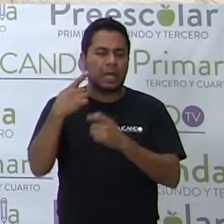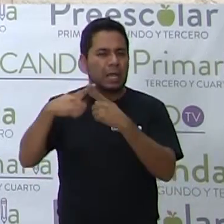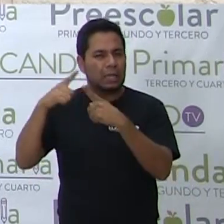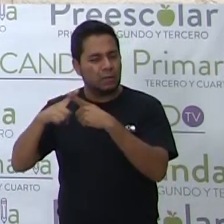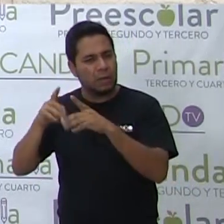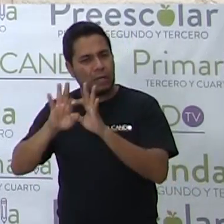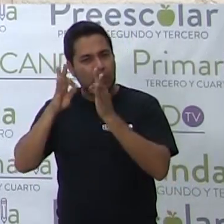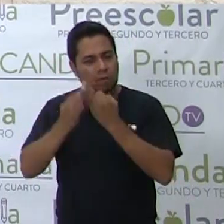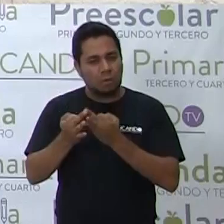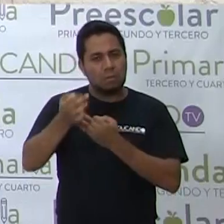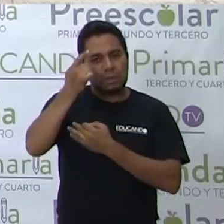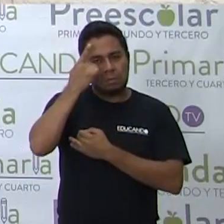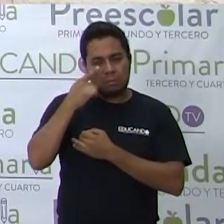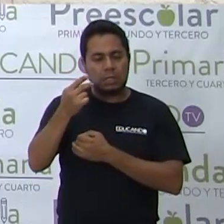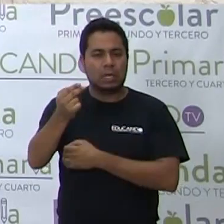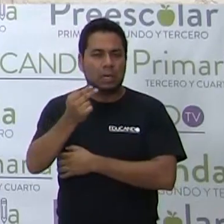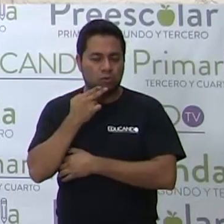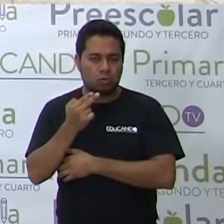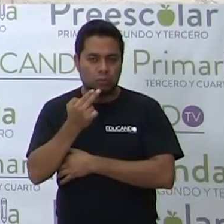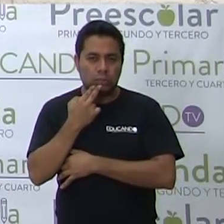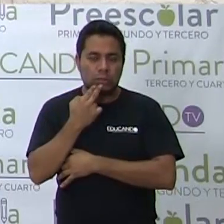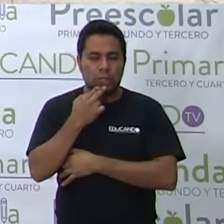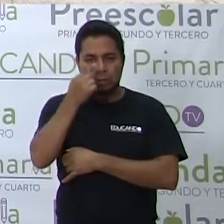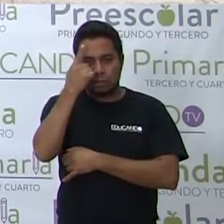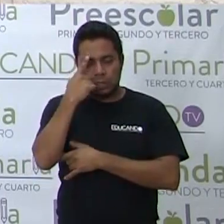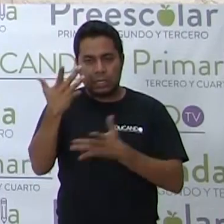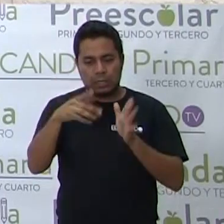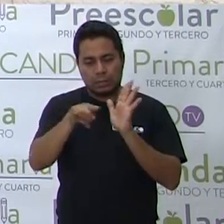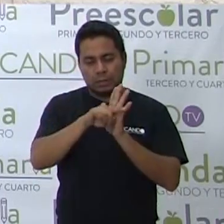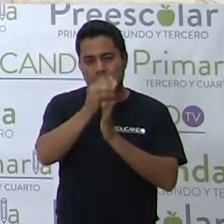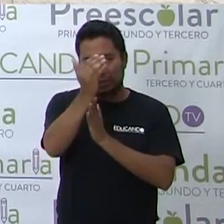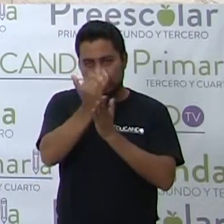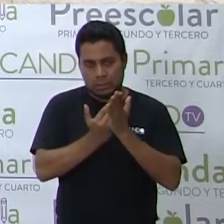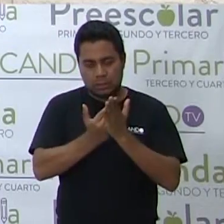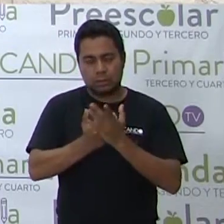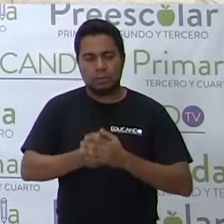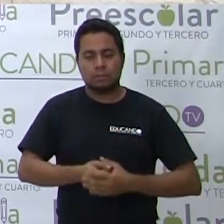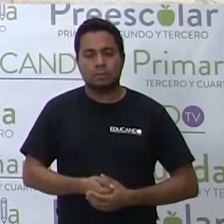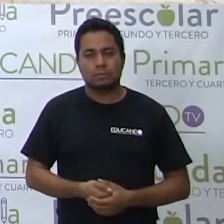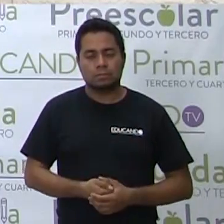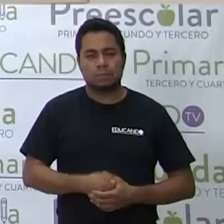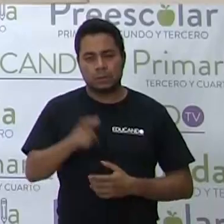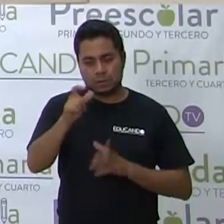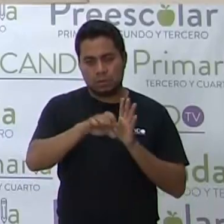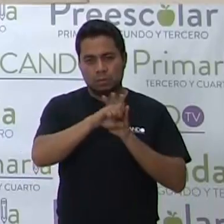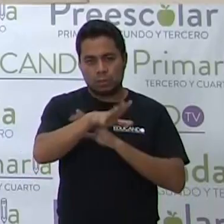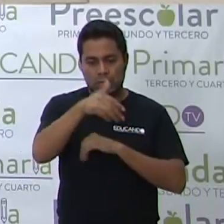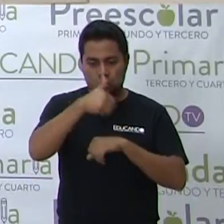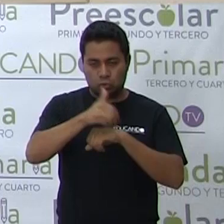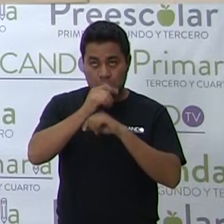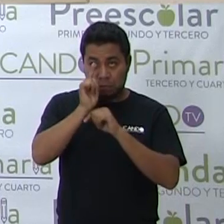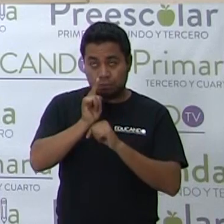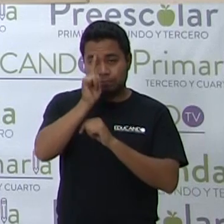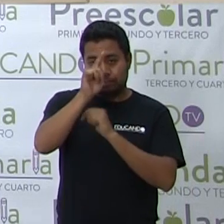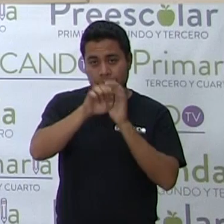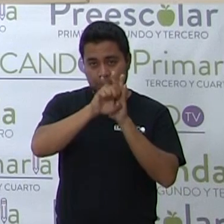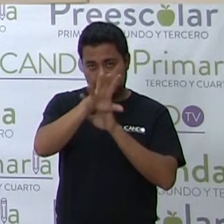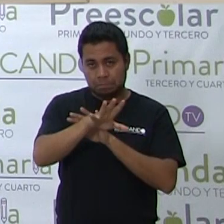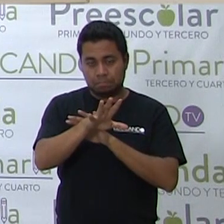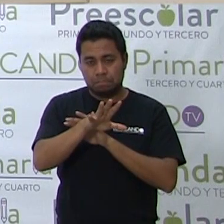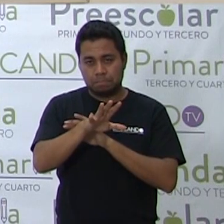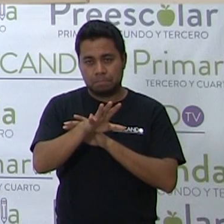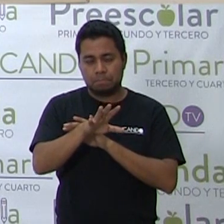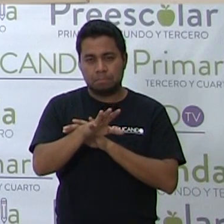procedimientos que nosotros utilizamos para hacer una resta Sí cuando el número de arriba en este caso